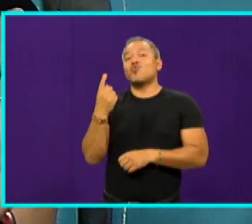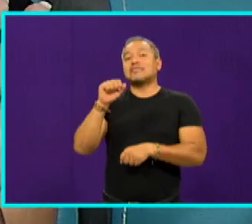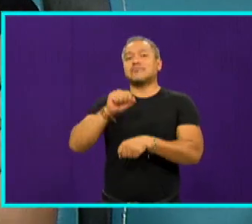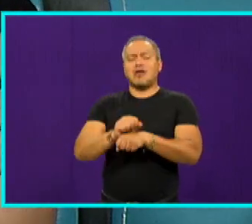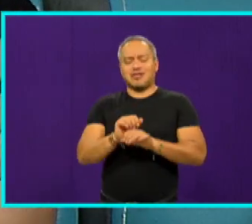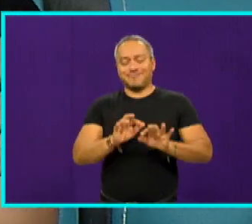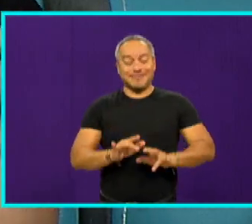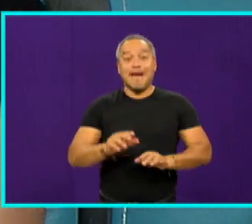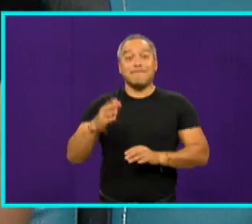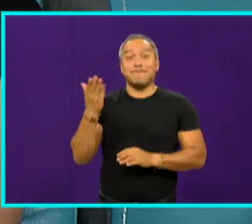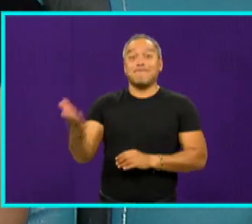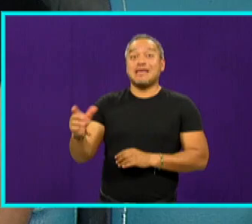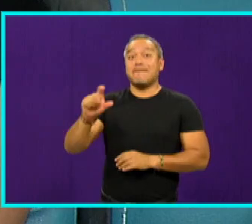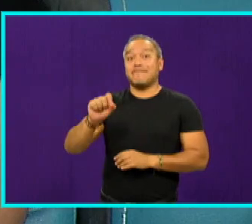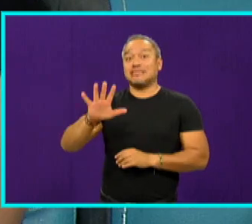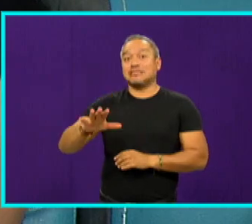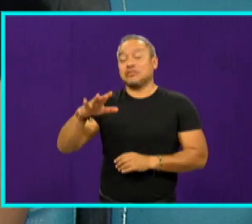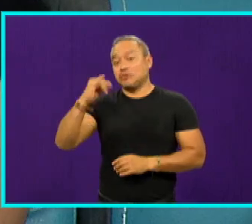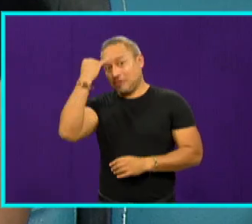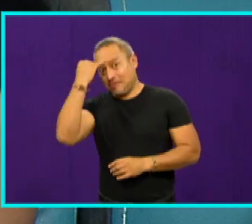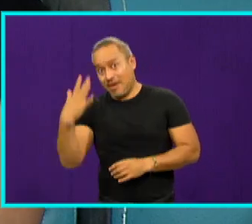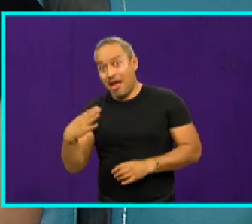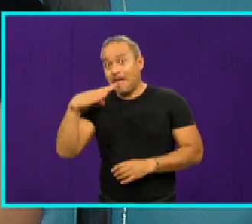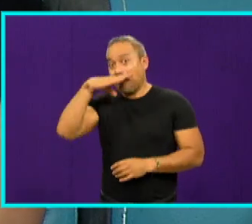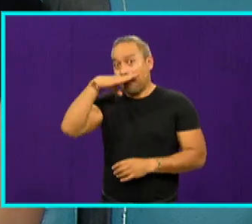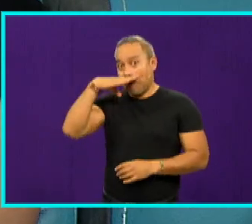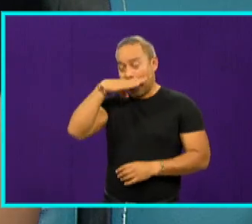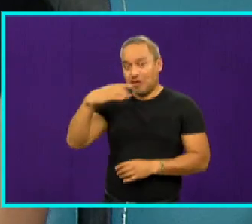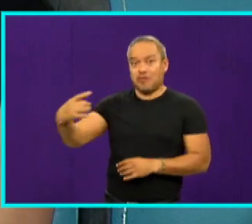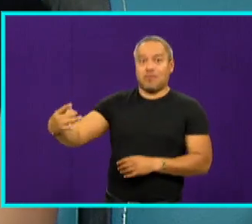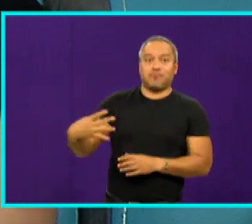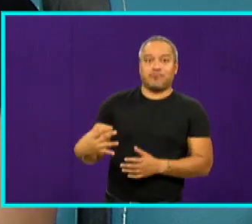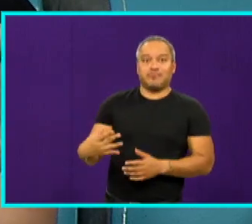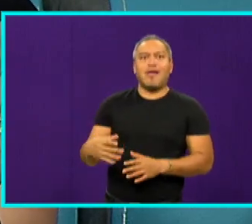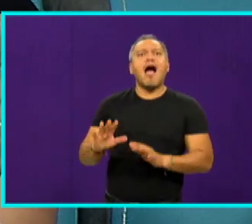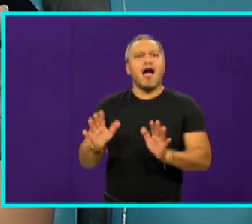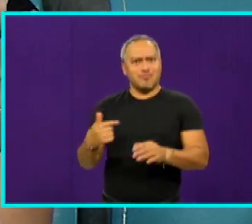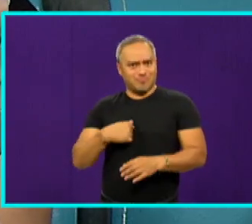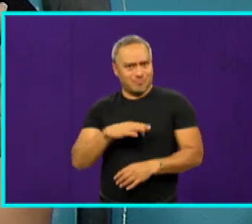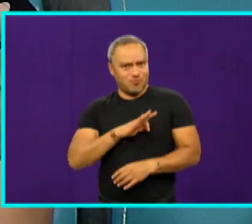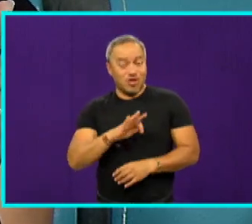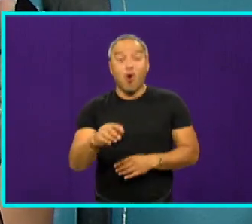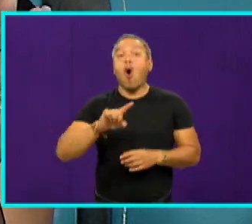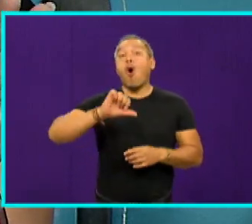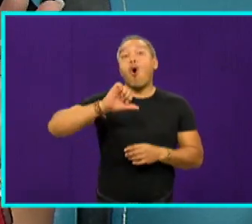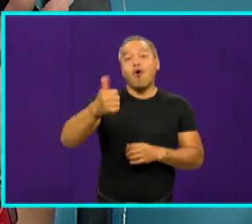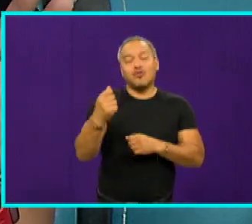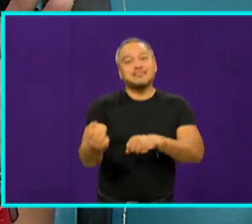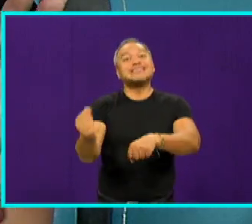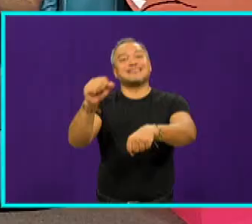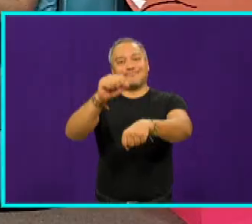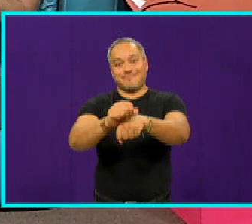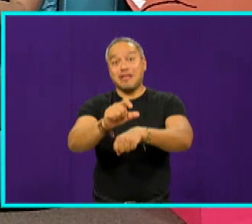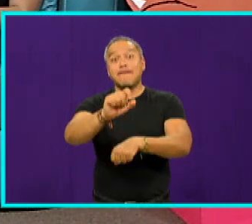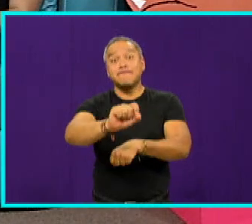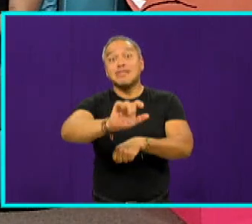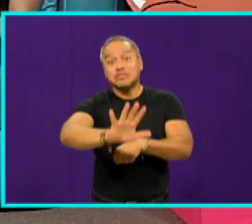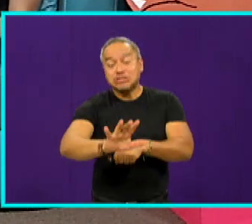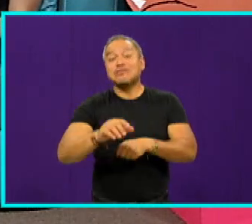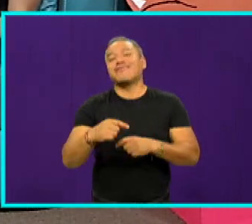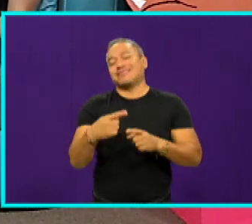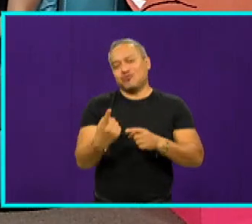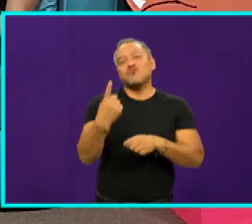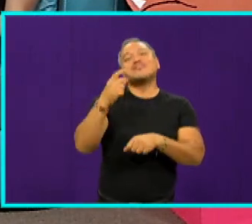Hablamos de gratuitas. A la próxima semana se borran las 25 y tengo derecho a otras 25. Maestra, esto que nos comparte